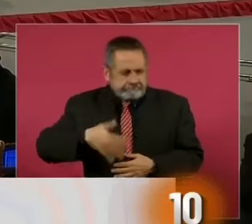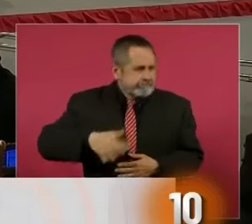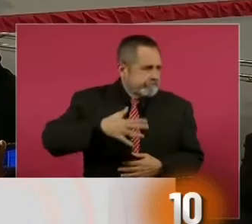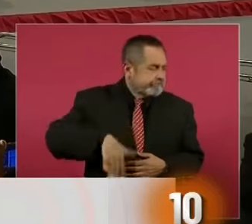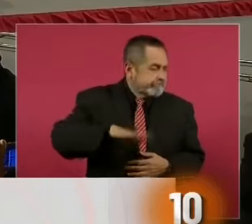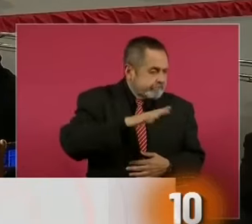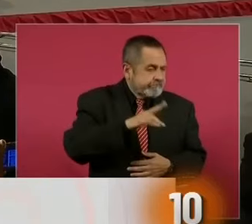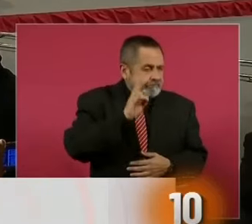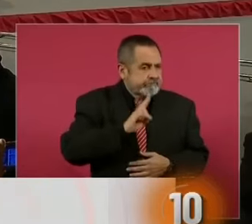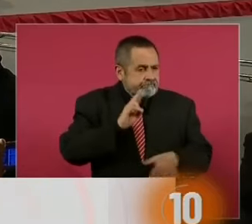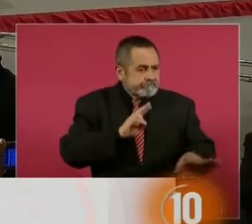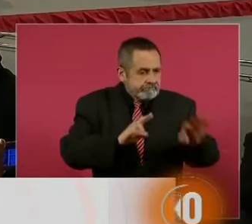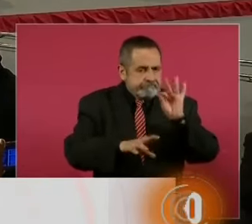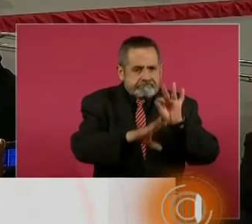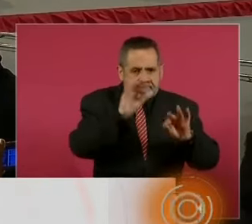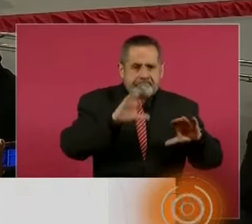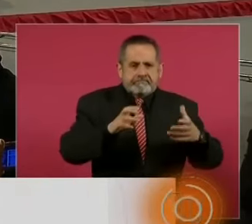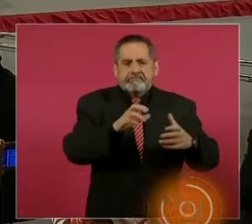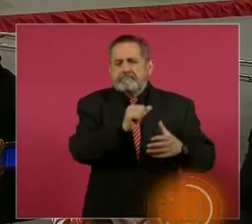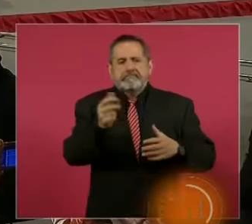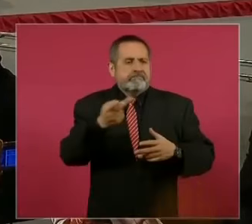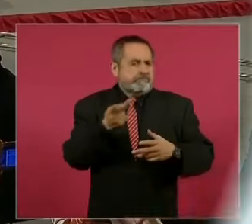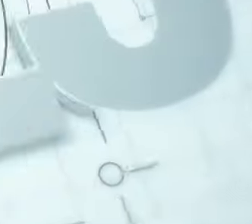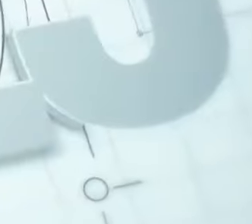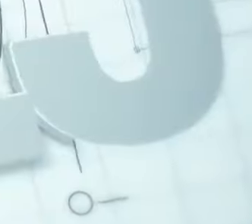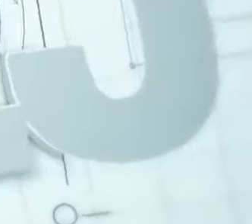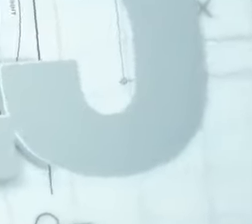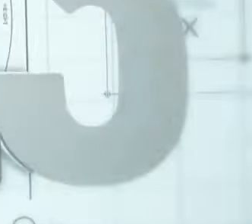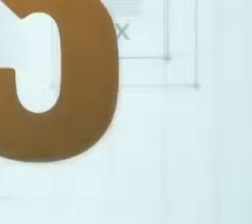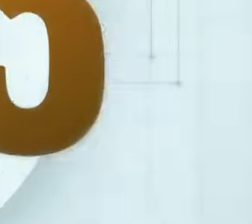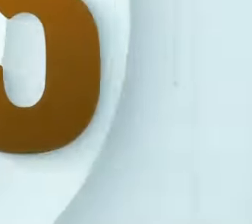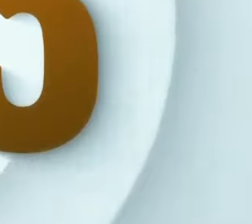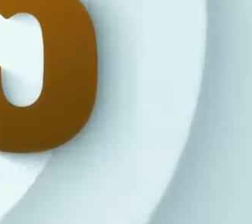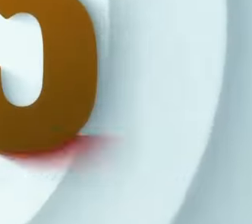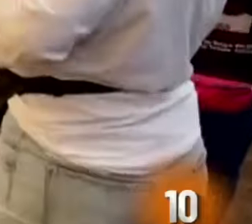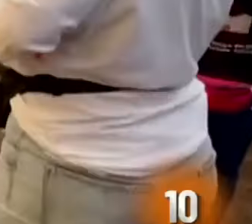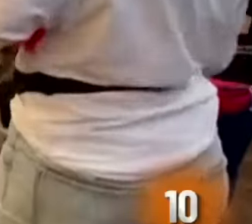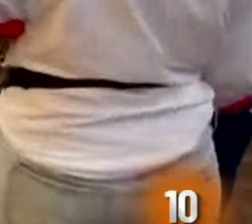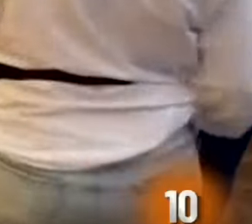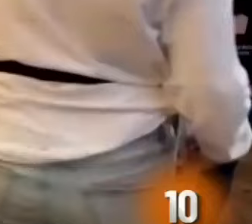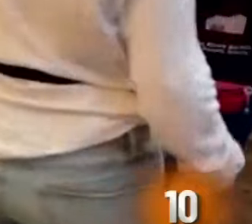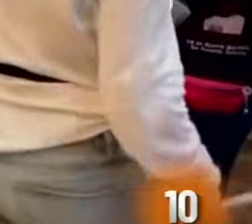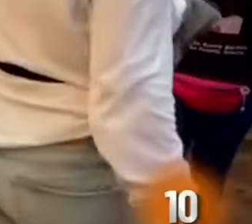la localización de las personas desaparecidas.